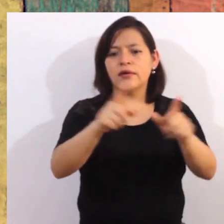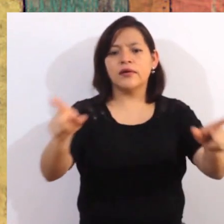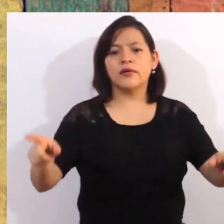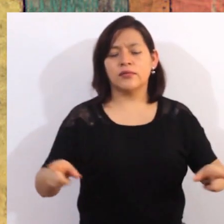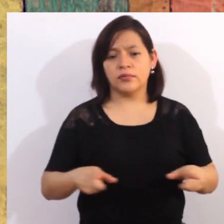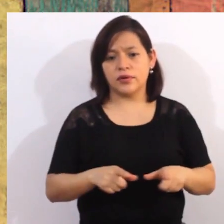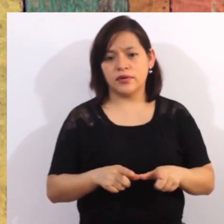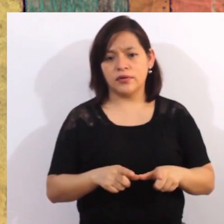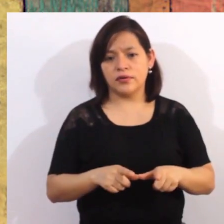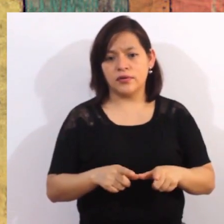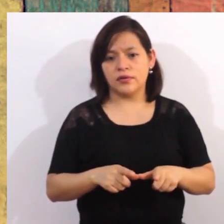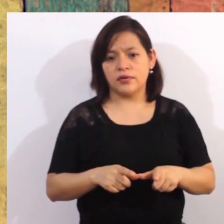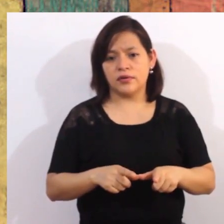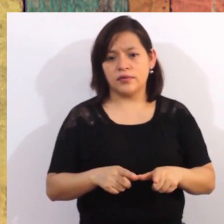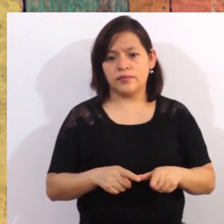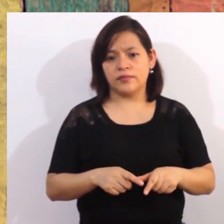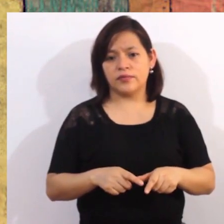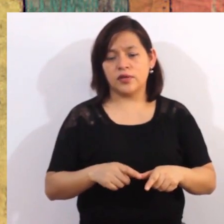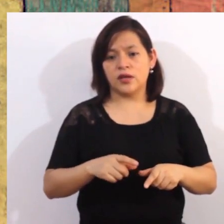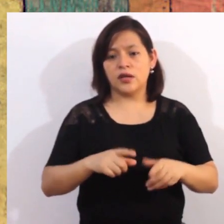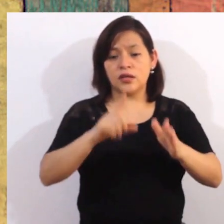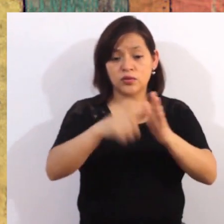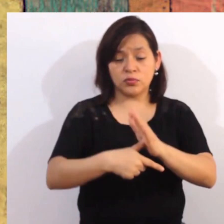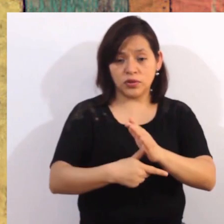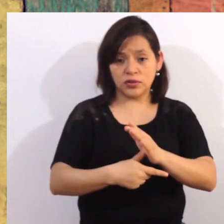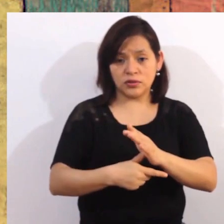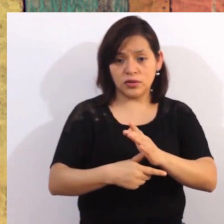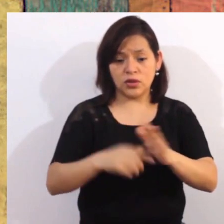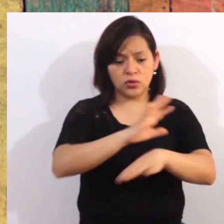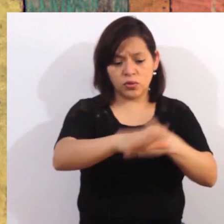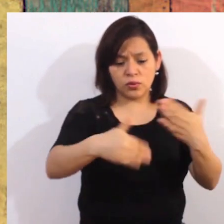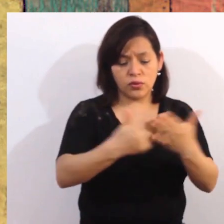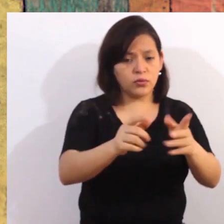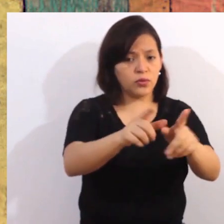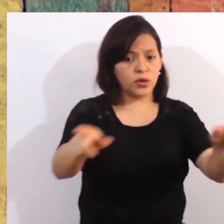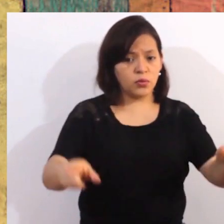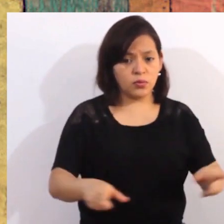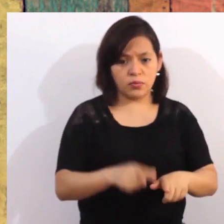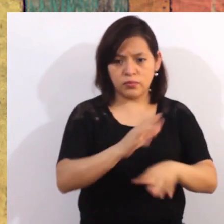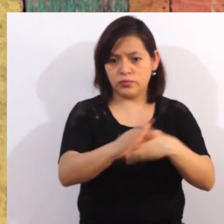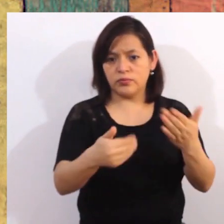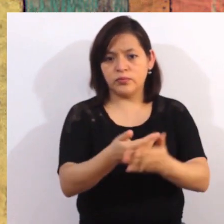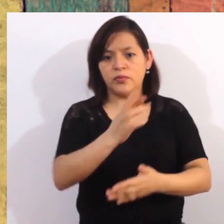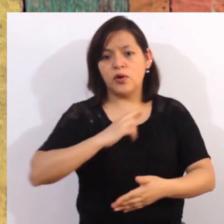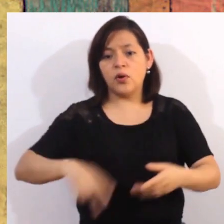tanta violencia, finalmente fue distribuido en estos sus 4 generales.